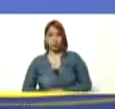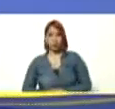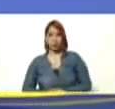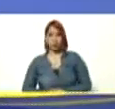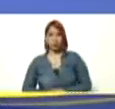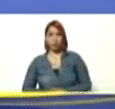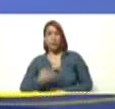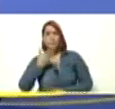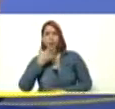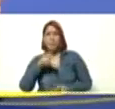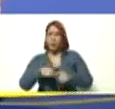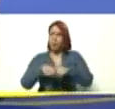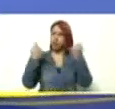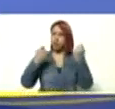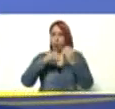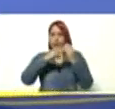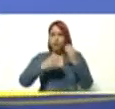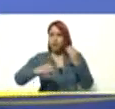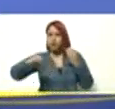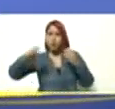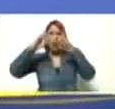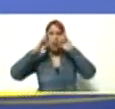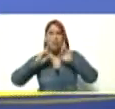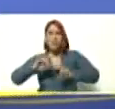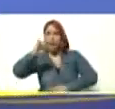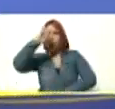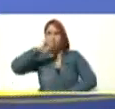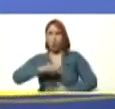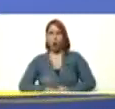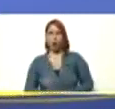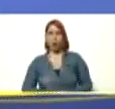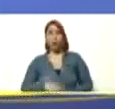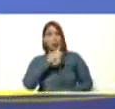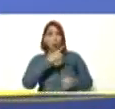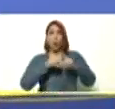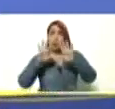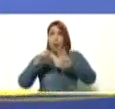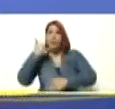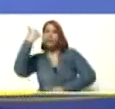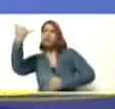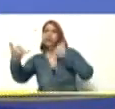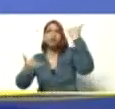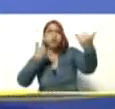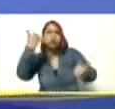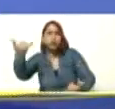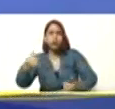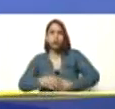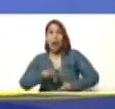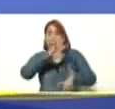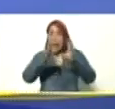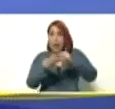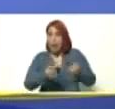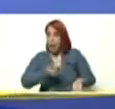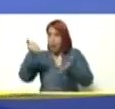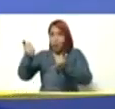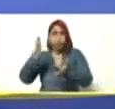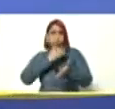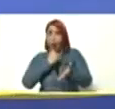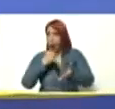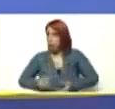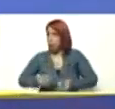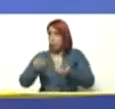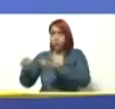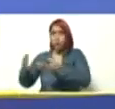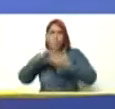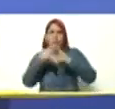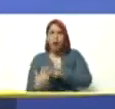Que se rompió un tubo de aguas limpias por el 1x10. Que el crack no está llegando en el barrio tal